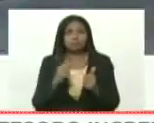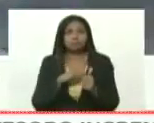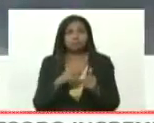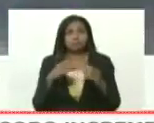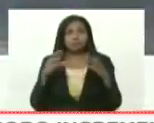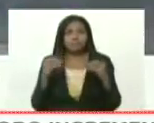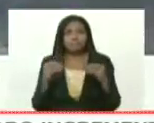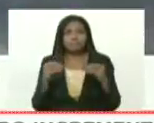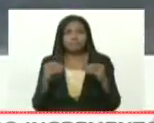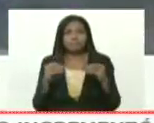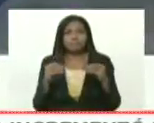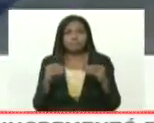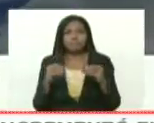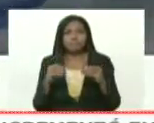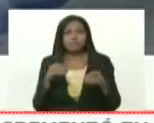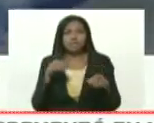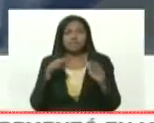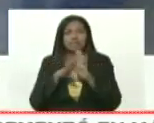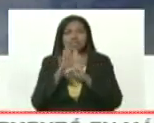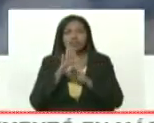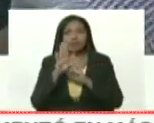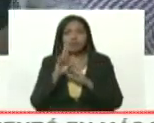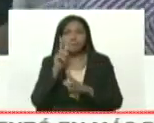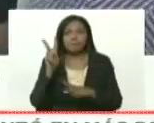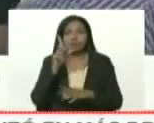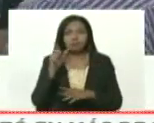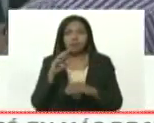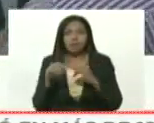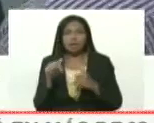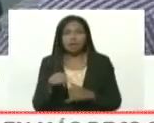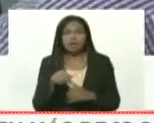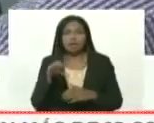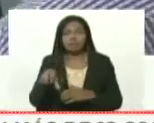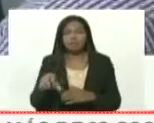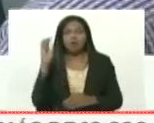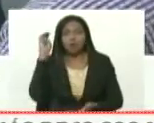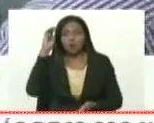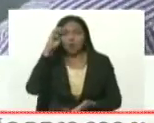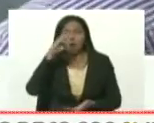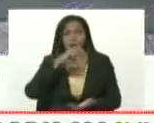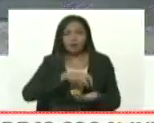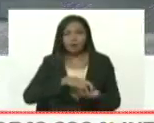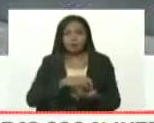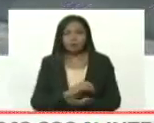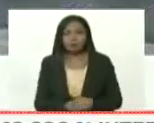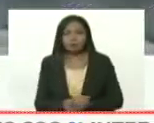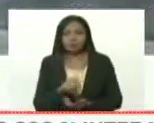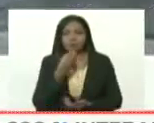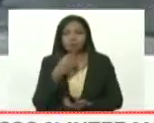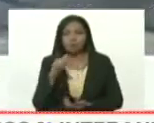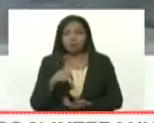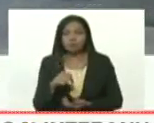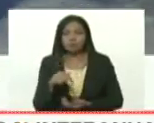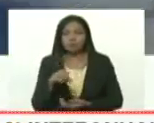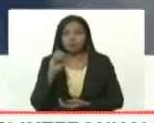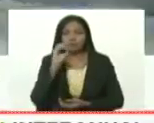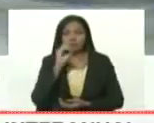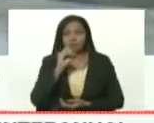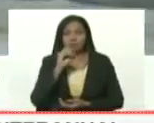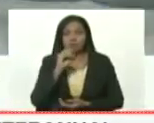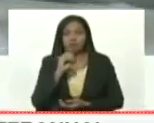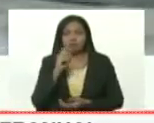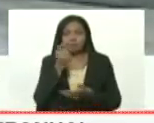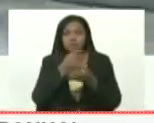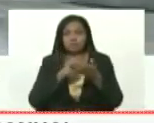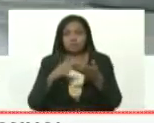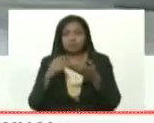automático, desarrollado por venezolanos aquí en el estado de Aragua. Bueno, mire, desde cero, desde el diseño, desde